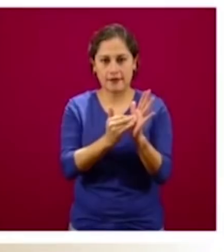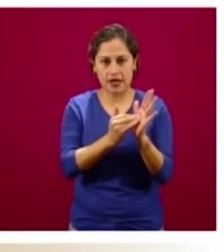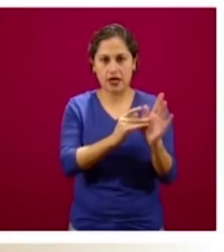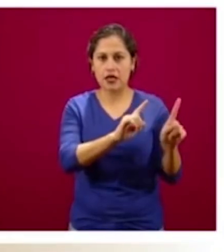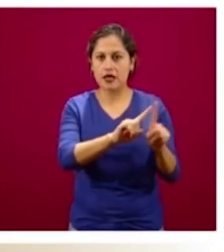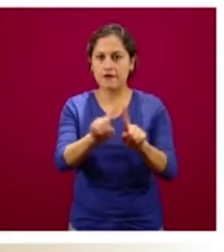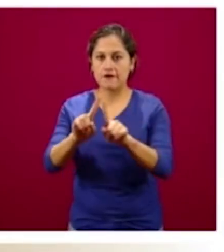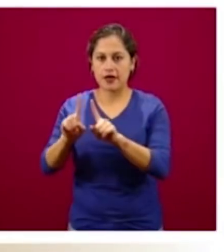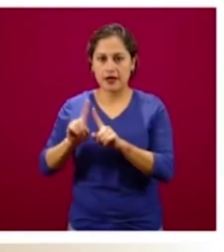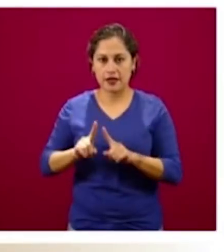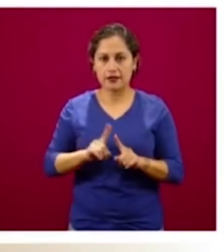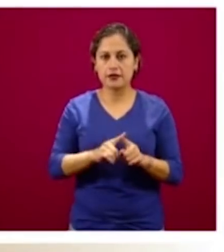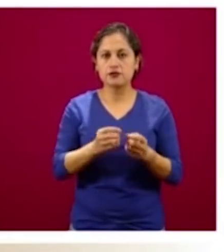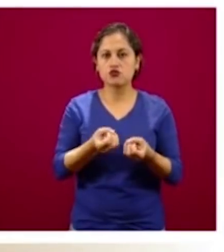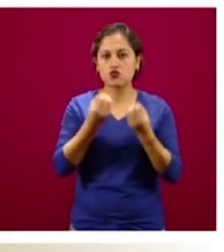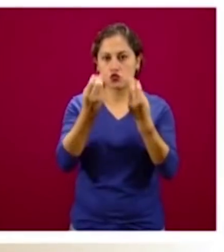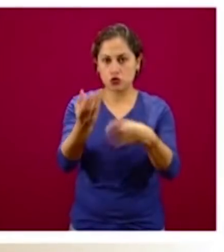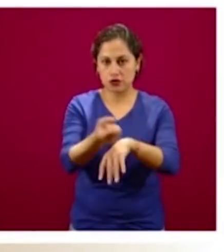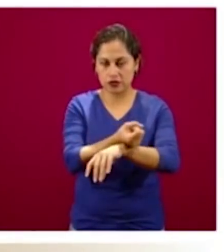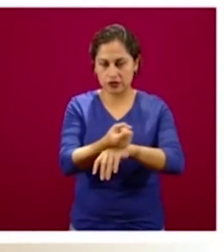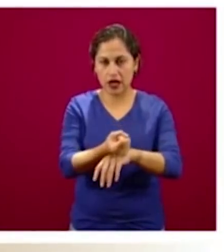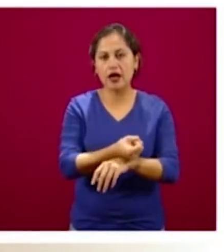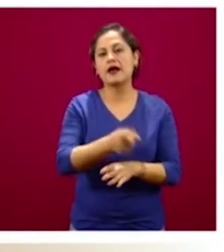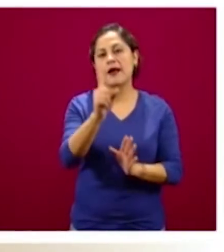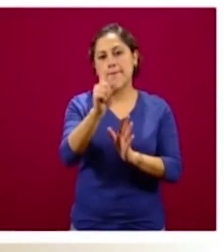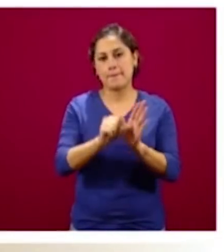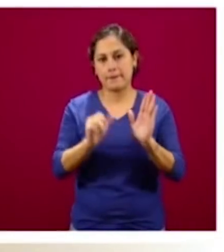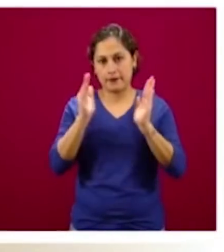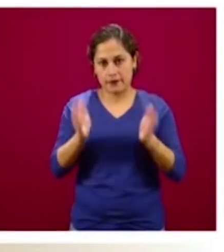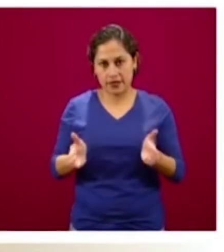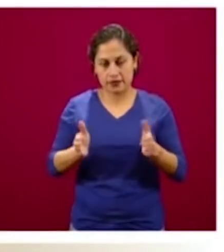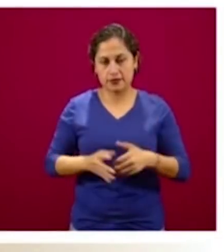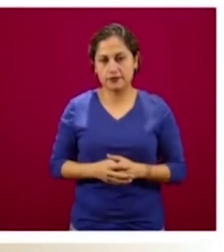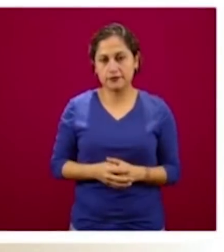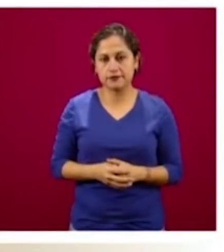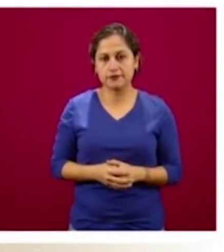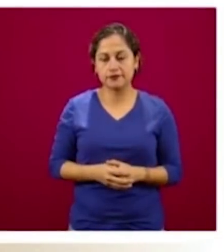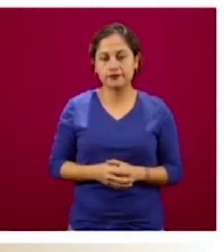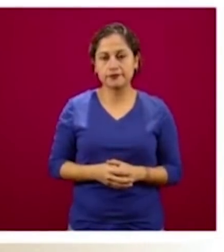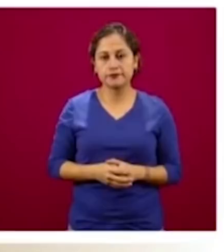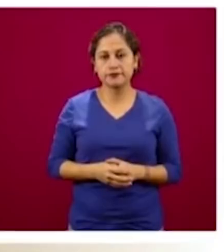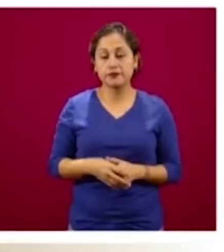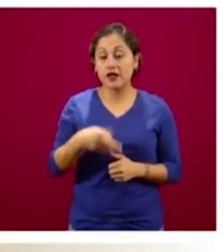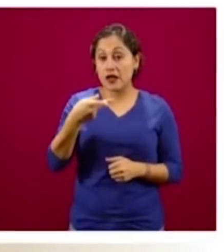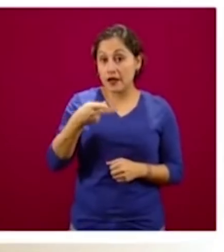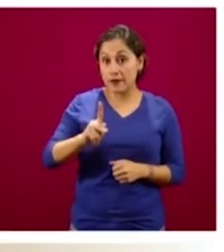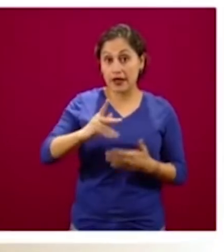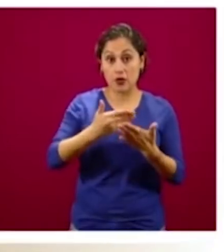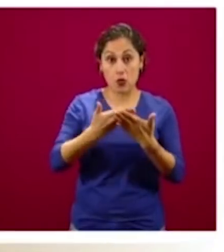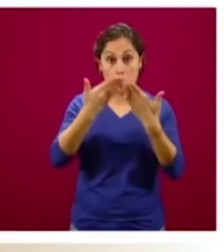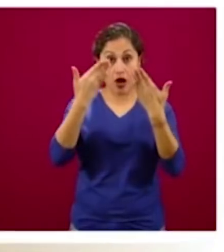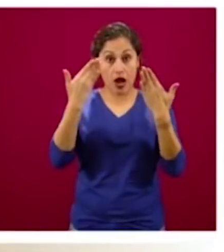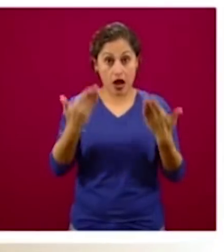mes. ¿Y cómo nos presentamos con estas medidas que se han adoptado y con todas las situaciones